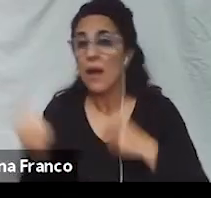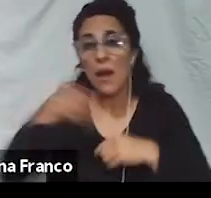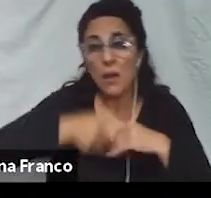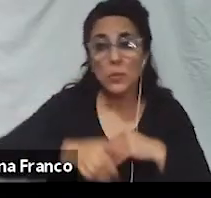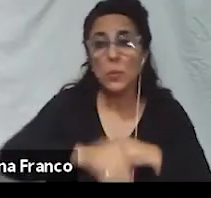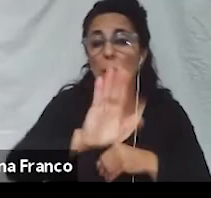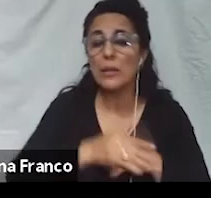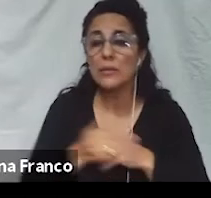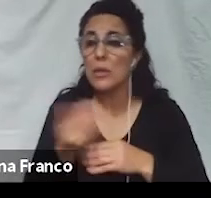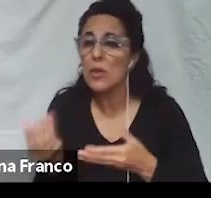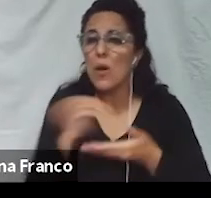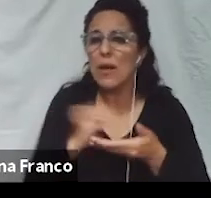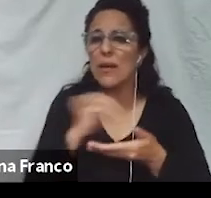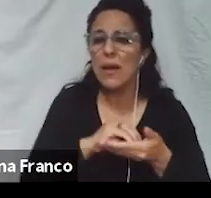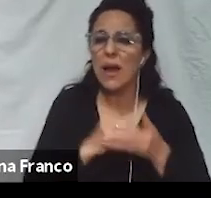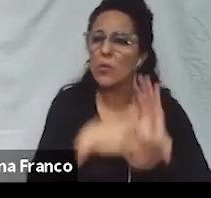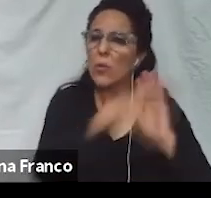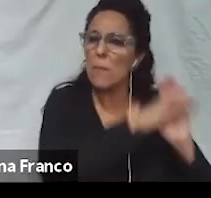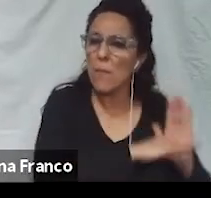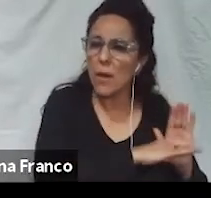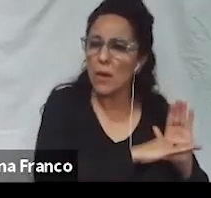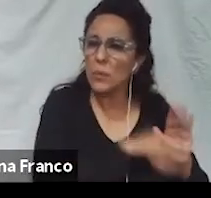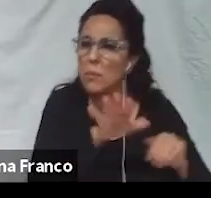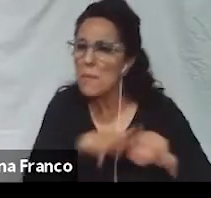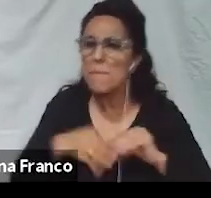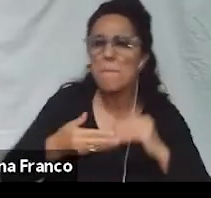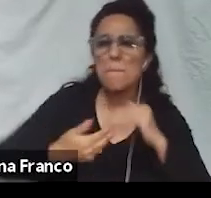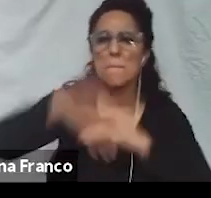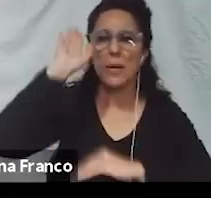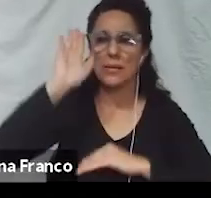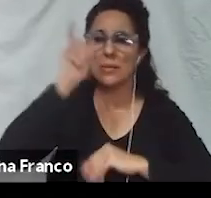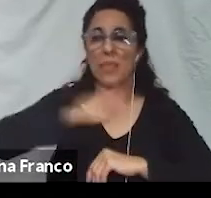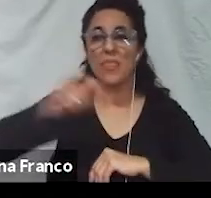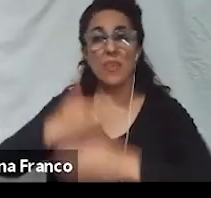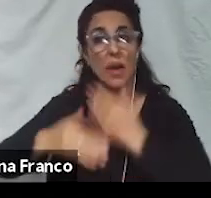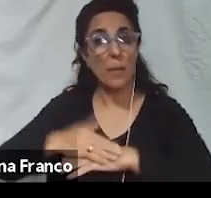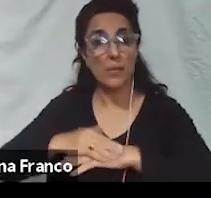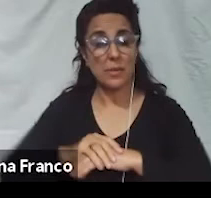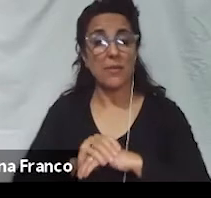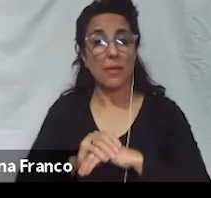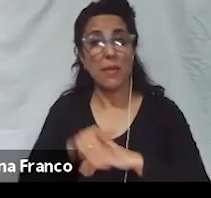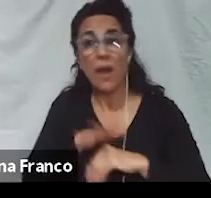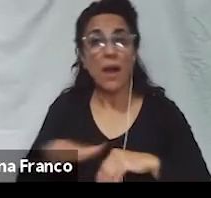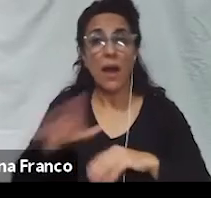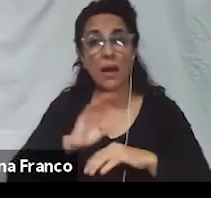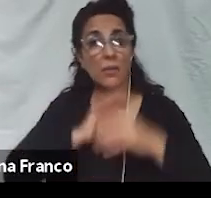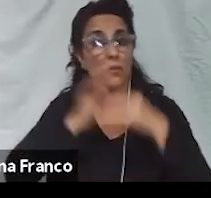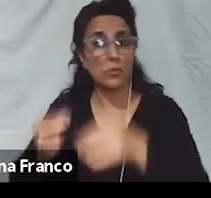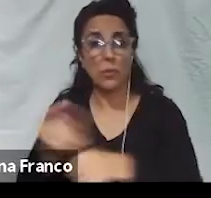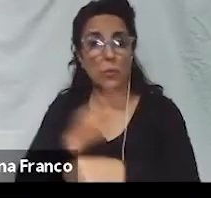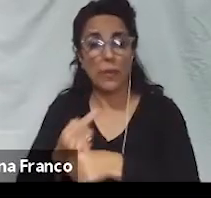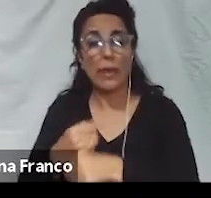actualizando y agregando criterios y agregando pautas para abarcar más discapacidades que hasta el momento no abarcan.